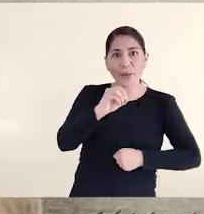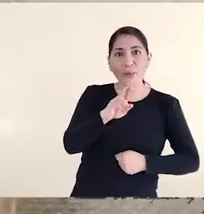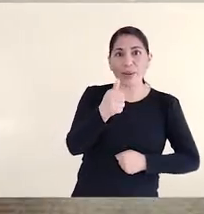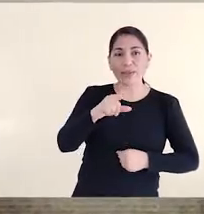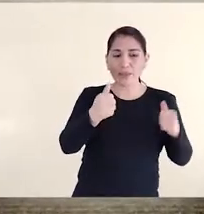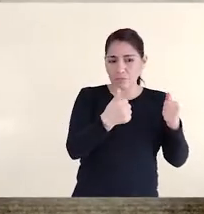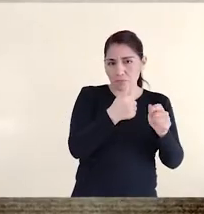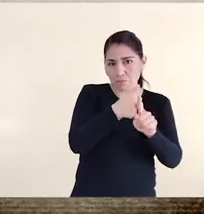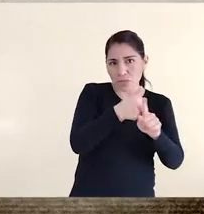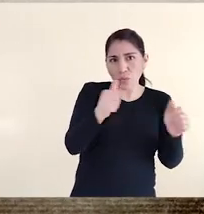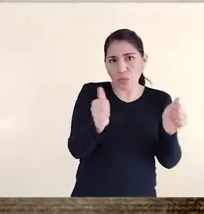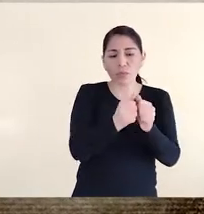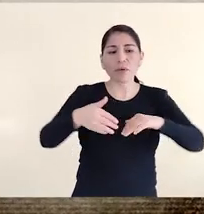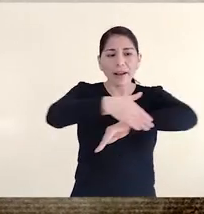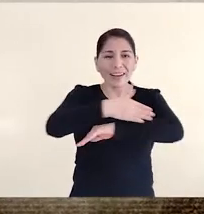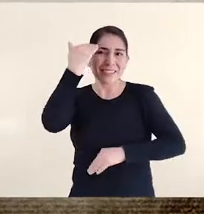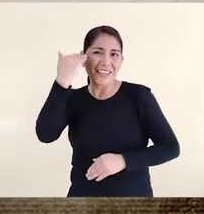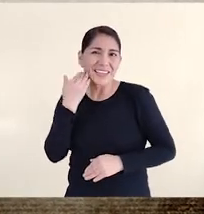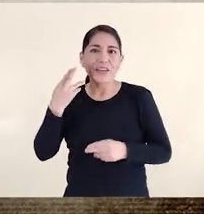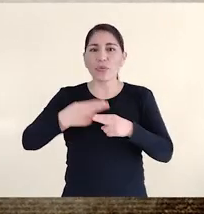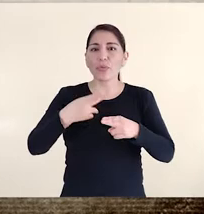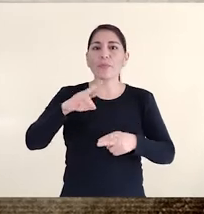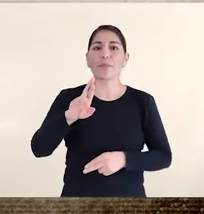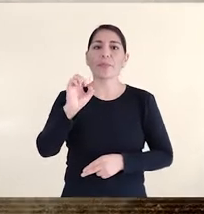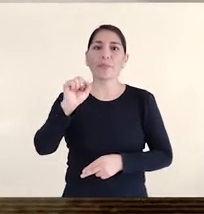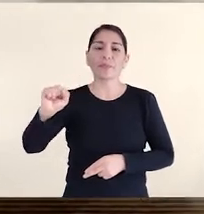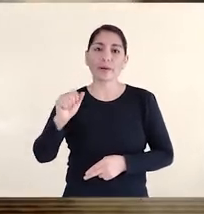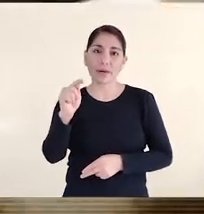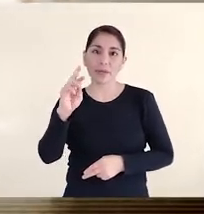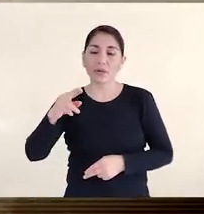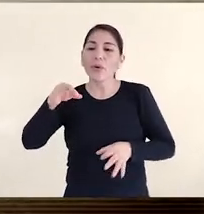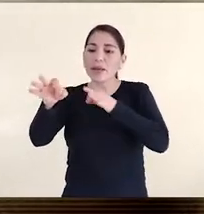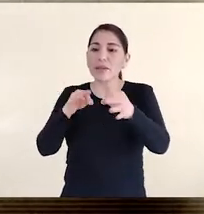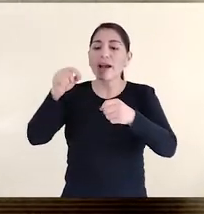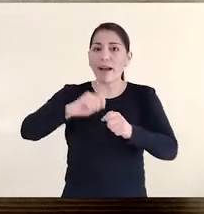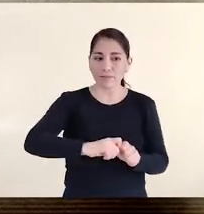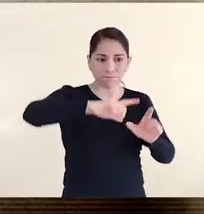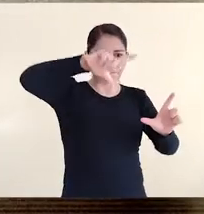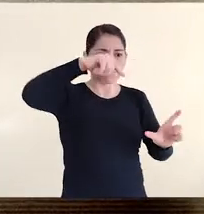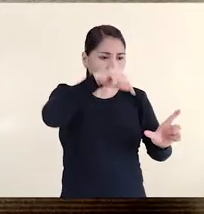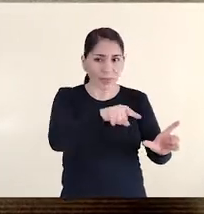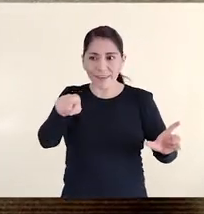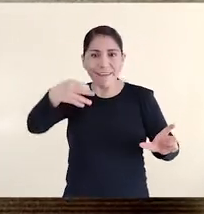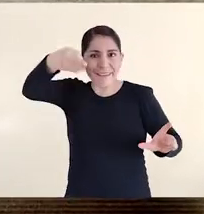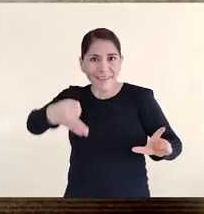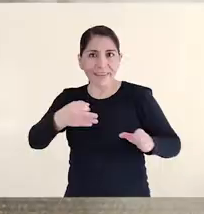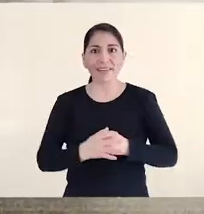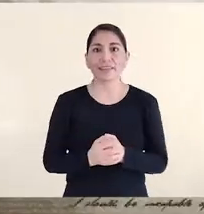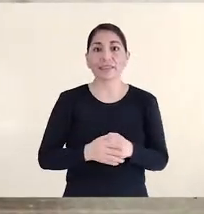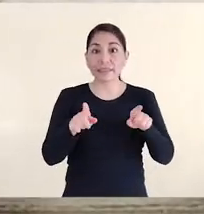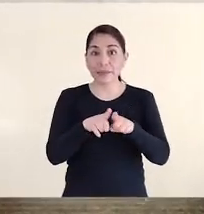ser parte del mismo. Hay calles cuyos nombres antiguos, como Rastro de Huaquilla, nos dan indicios y hasta los mapas antiguos